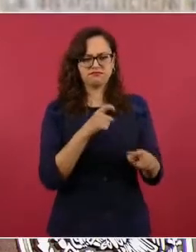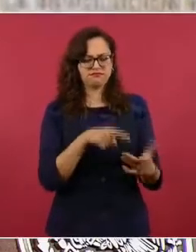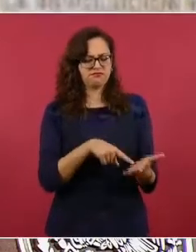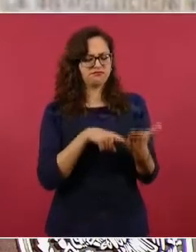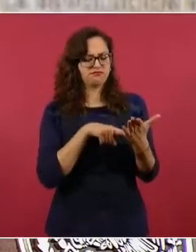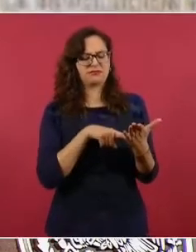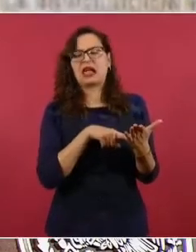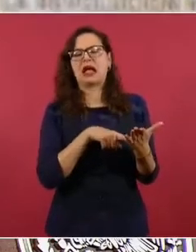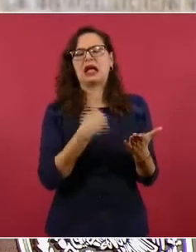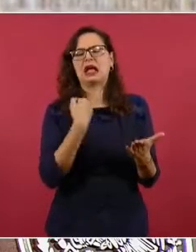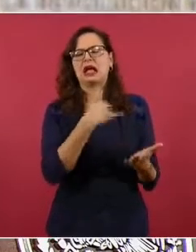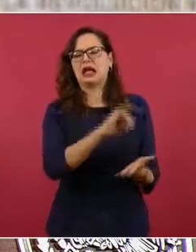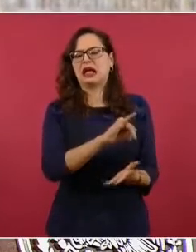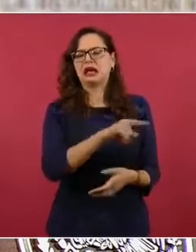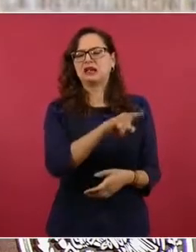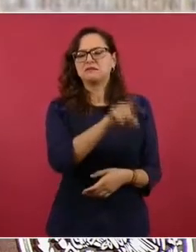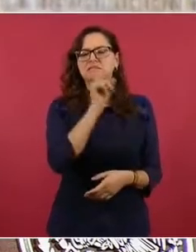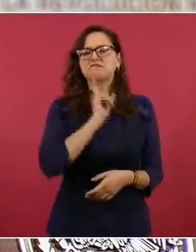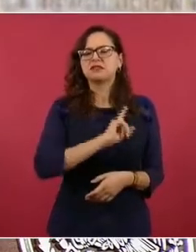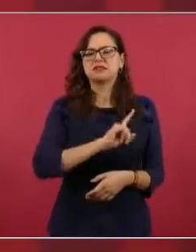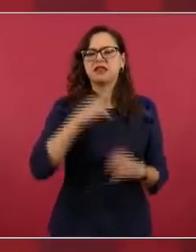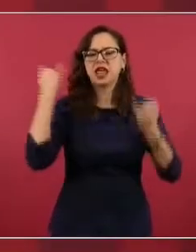volada. No,